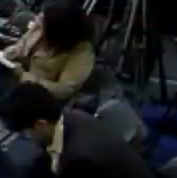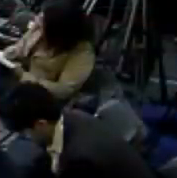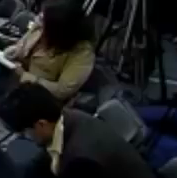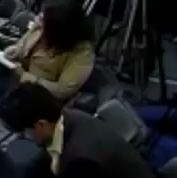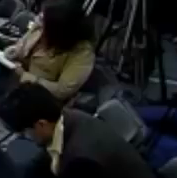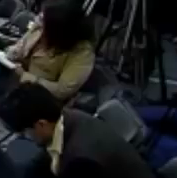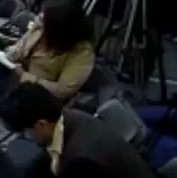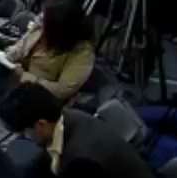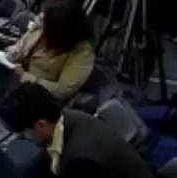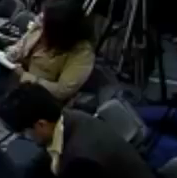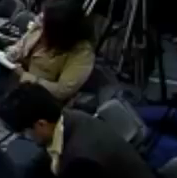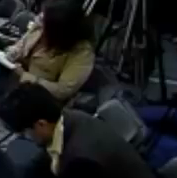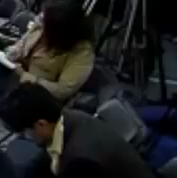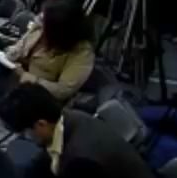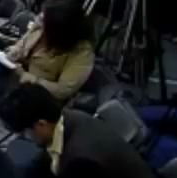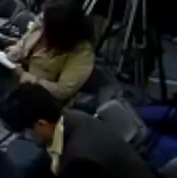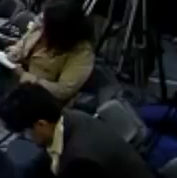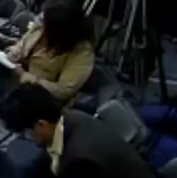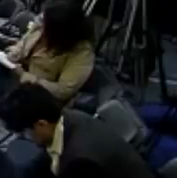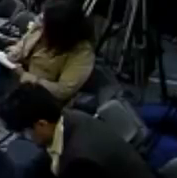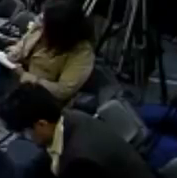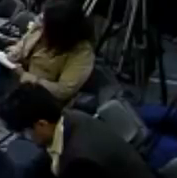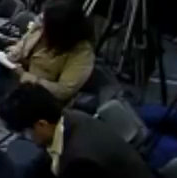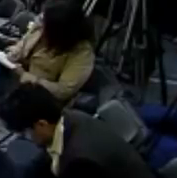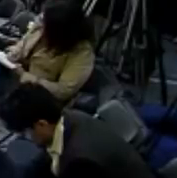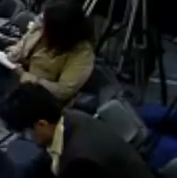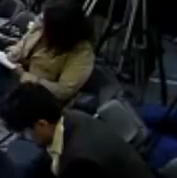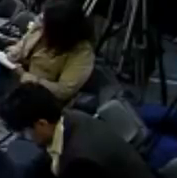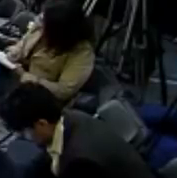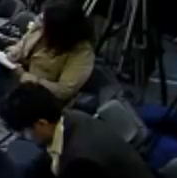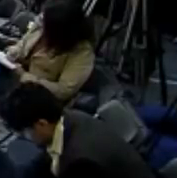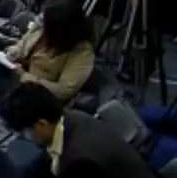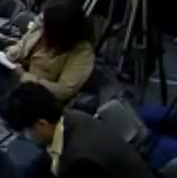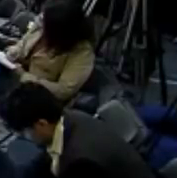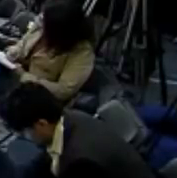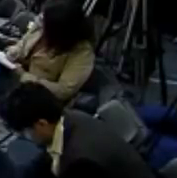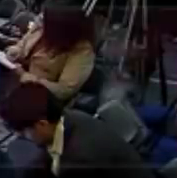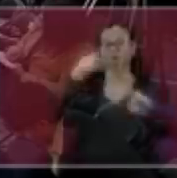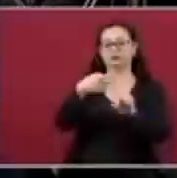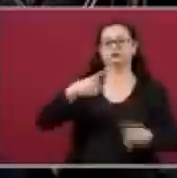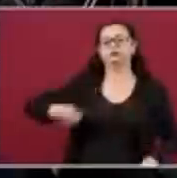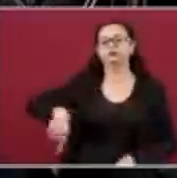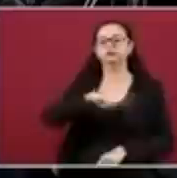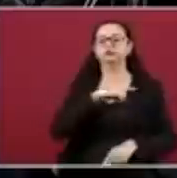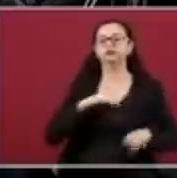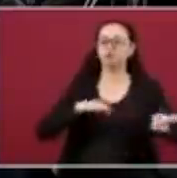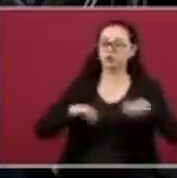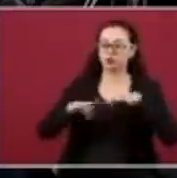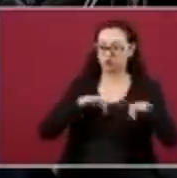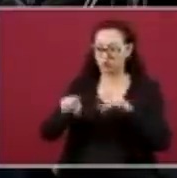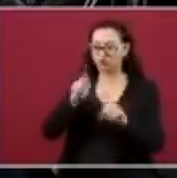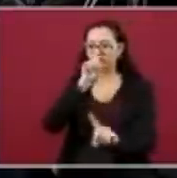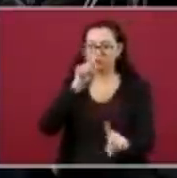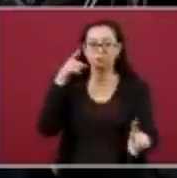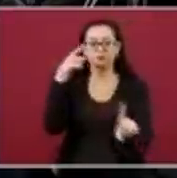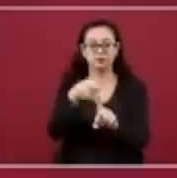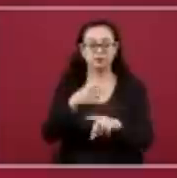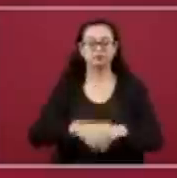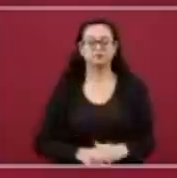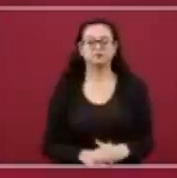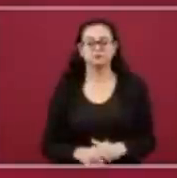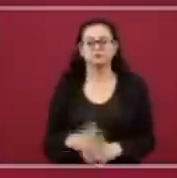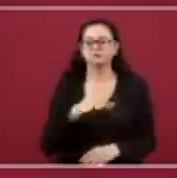Ya estamos trabajando con ese propósito y eso me da